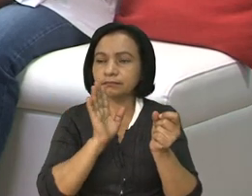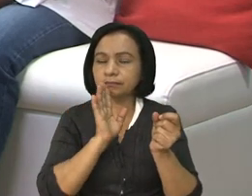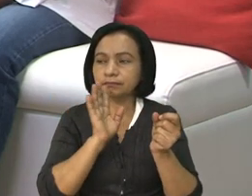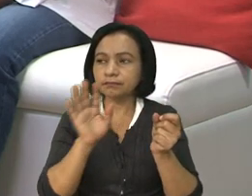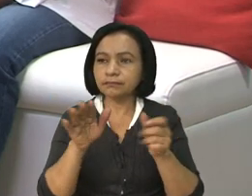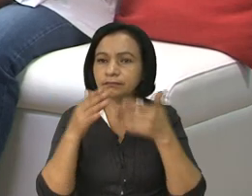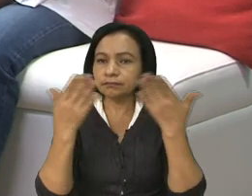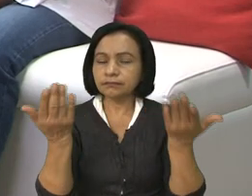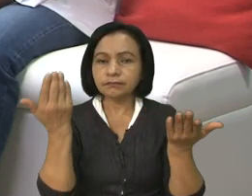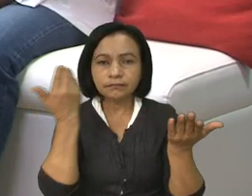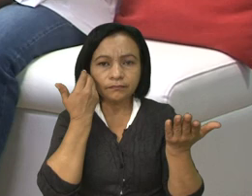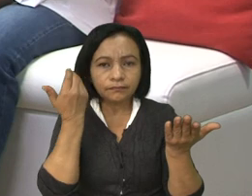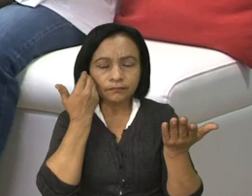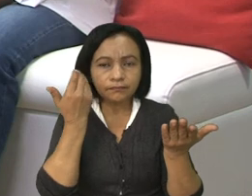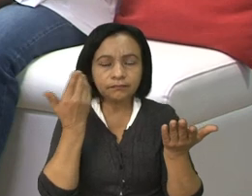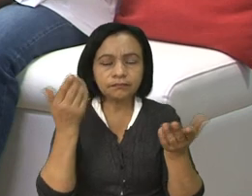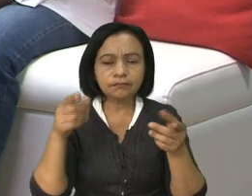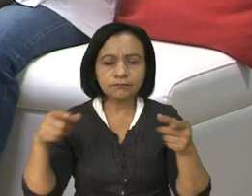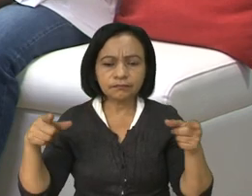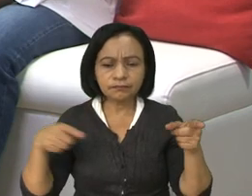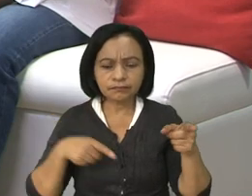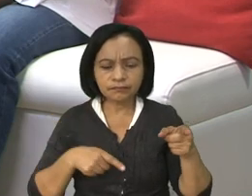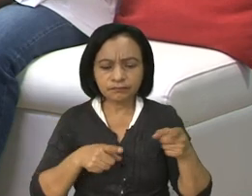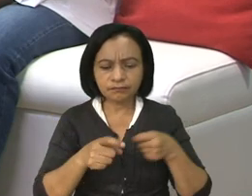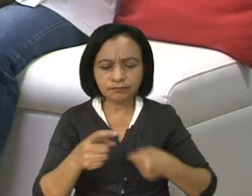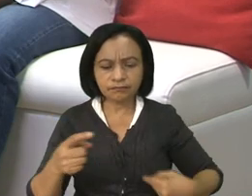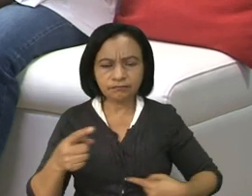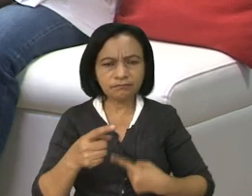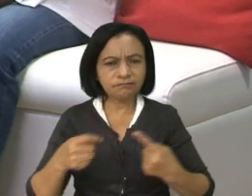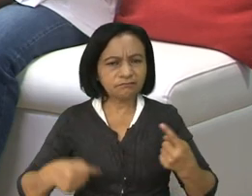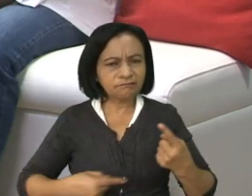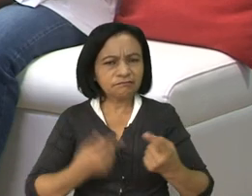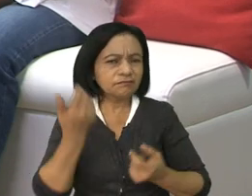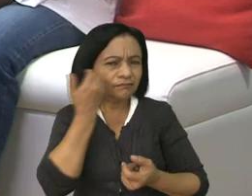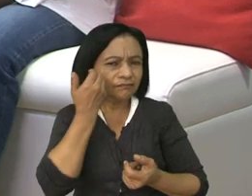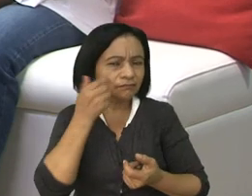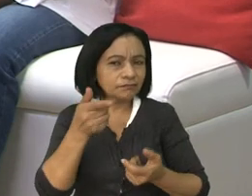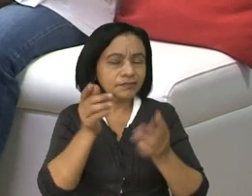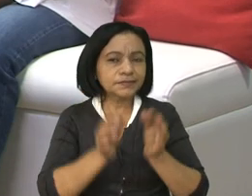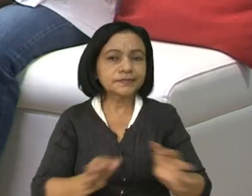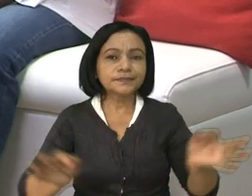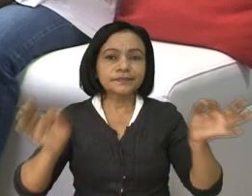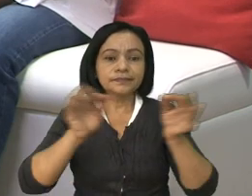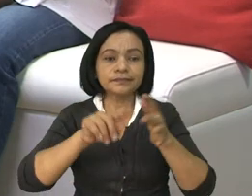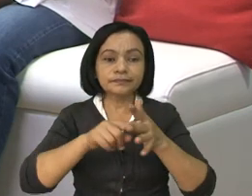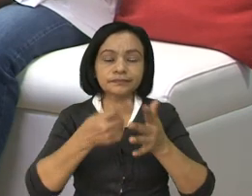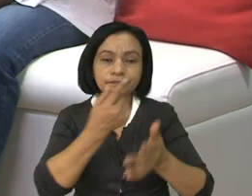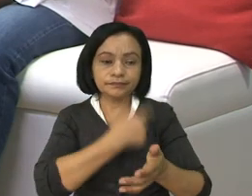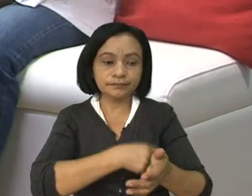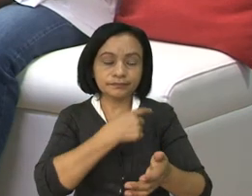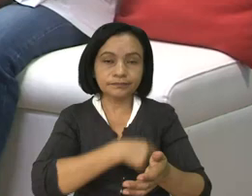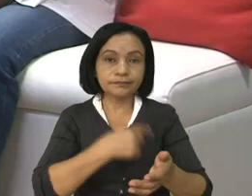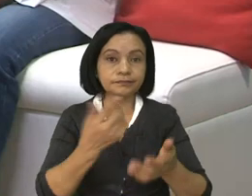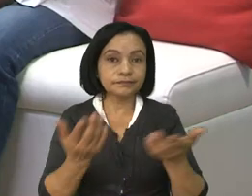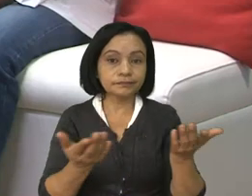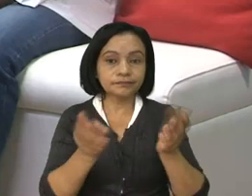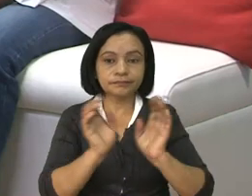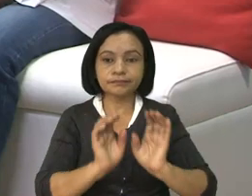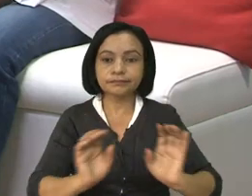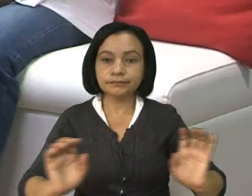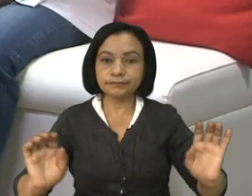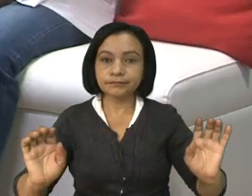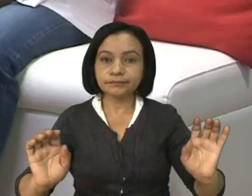son las enfermedades parasitarias. Muy fundamental para el inicio del año escolar, doctor, que los